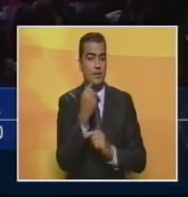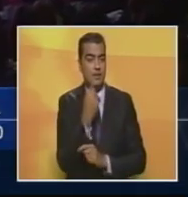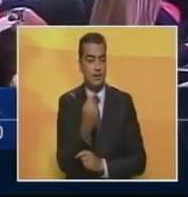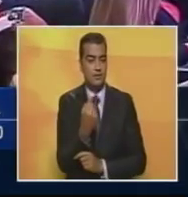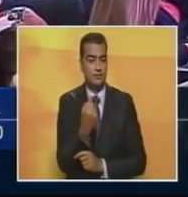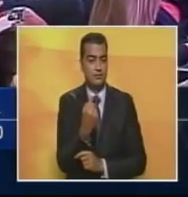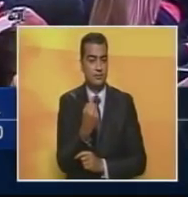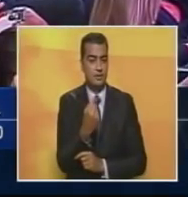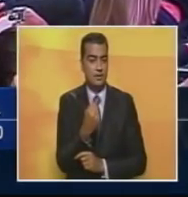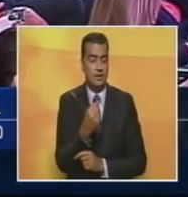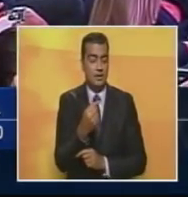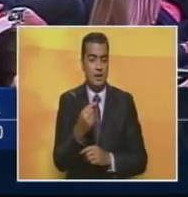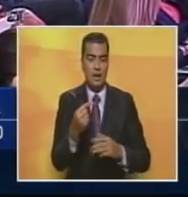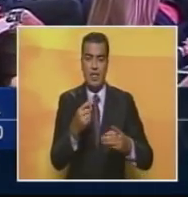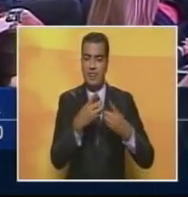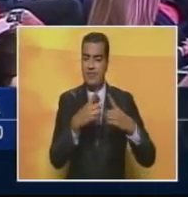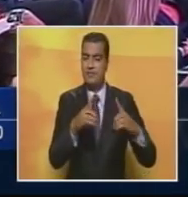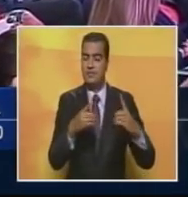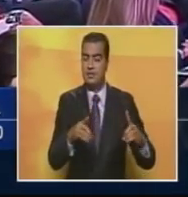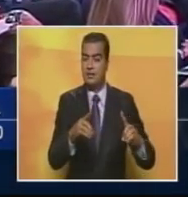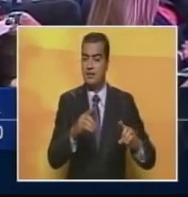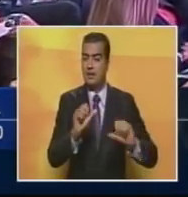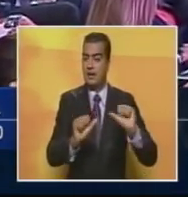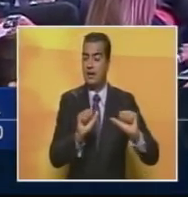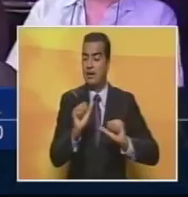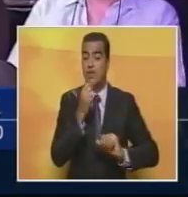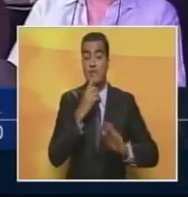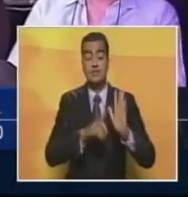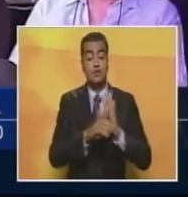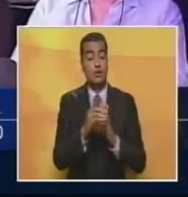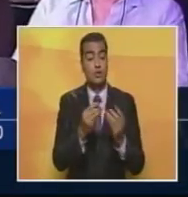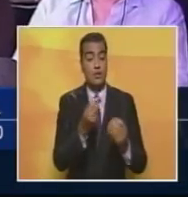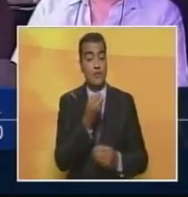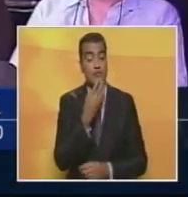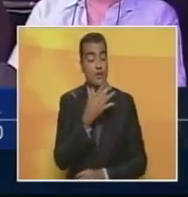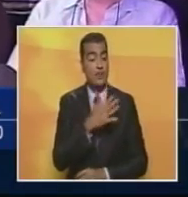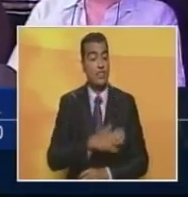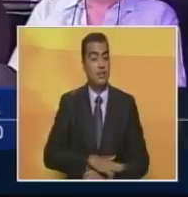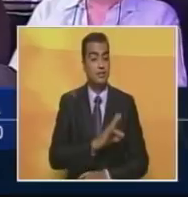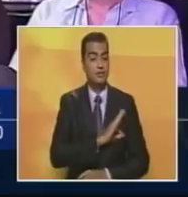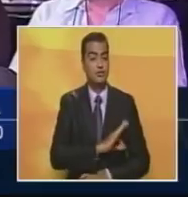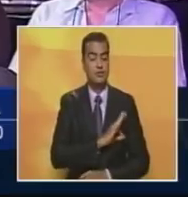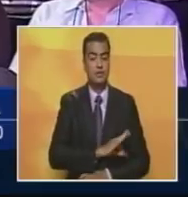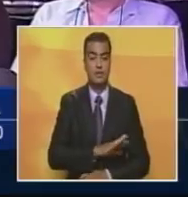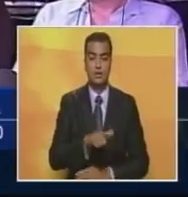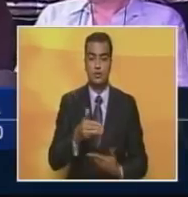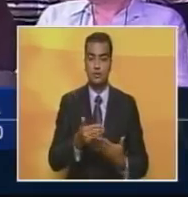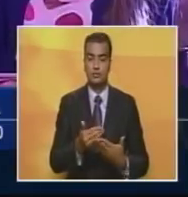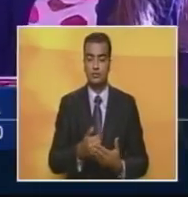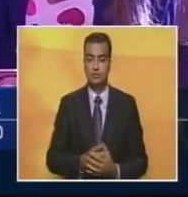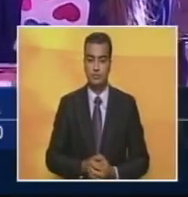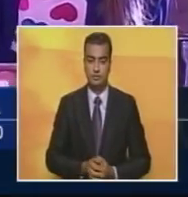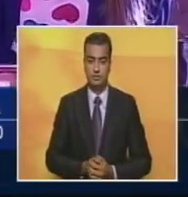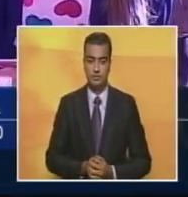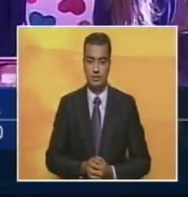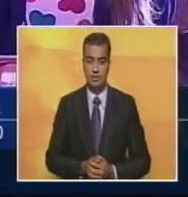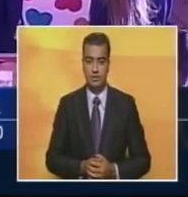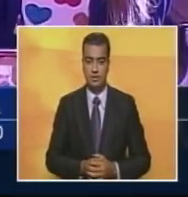que la equidad de género es fundamental para el desarrollo económico y el bienestar social de la sociedad.